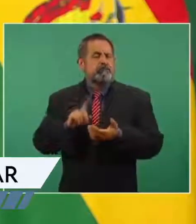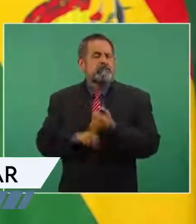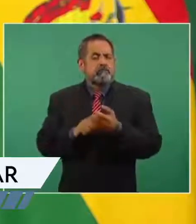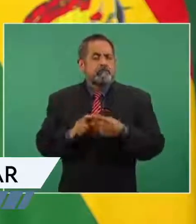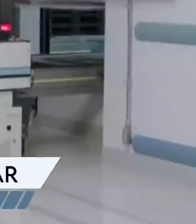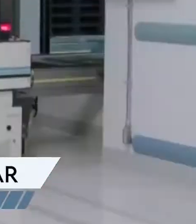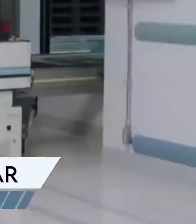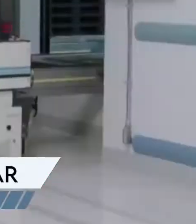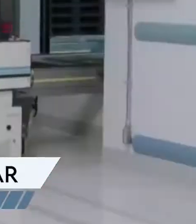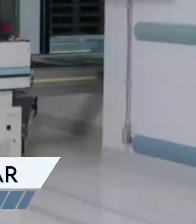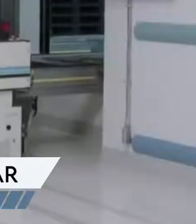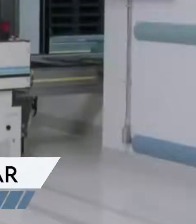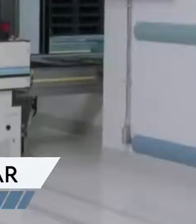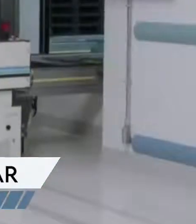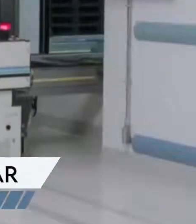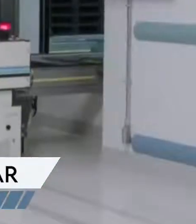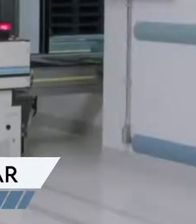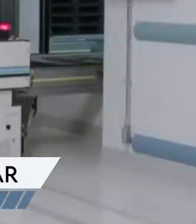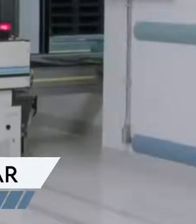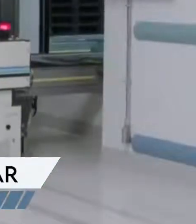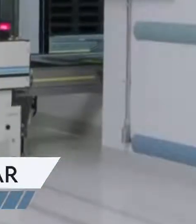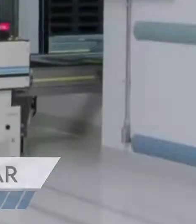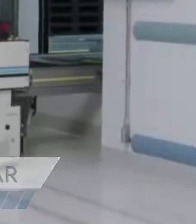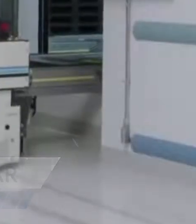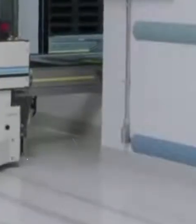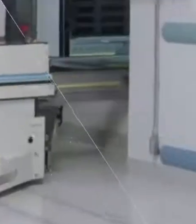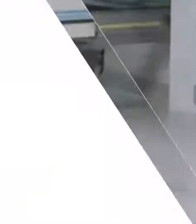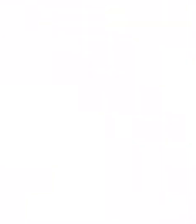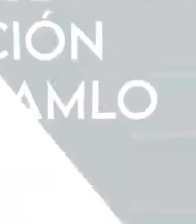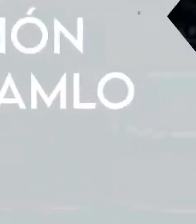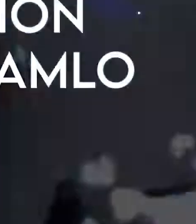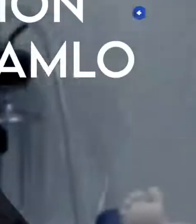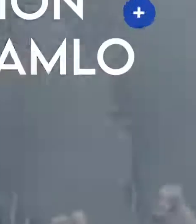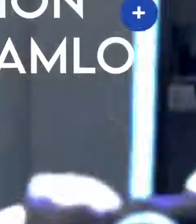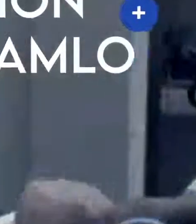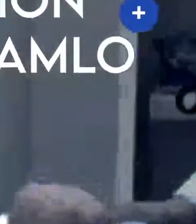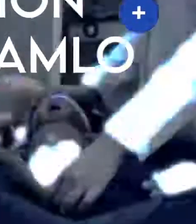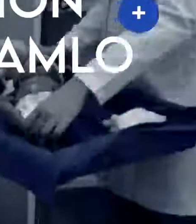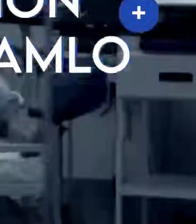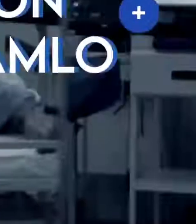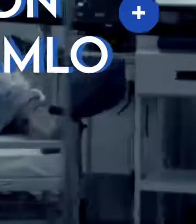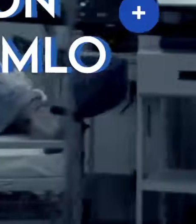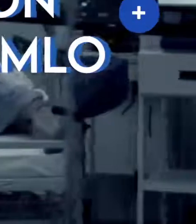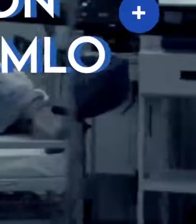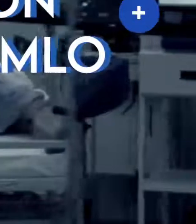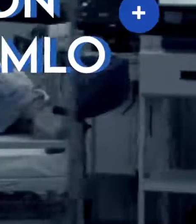vacunas AstraZeneca aportadas por Estados Unidos.